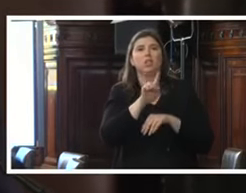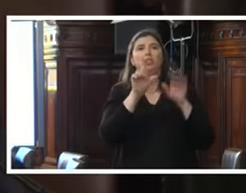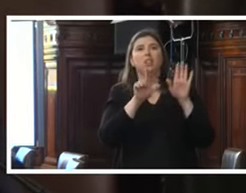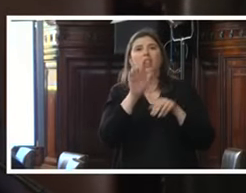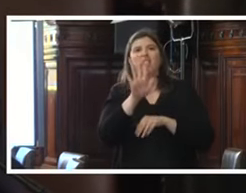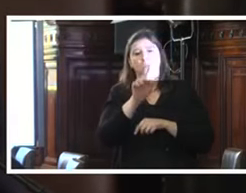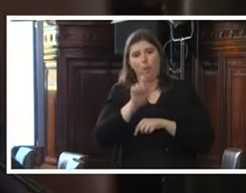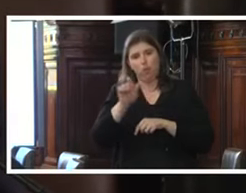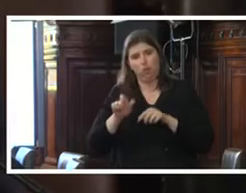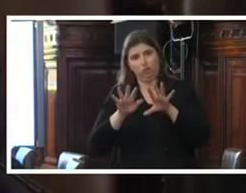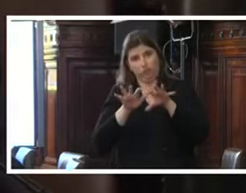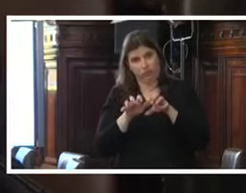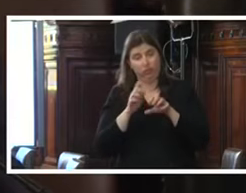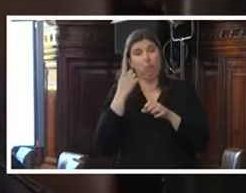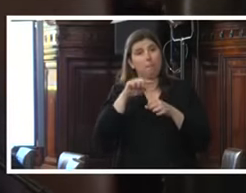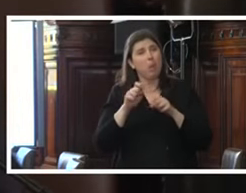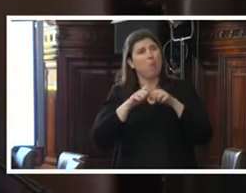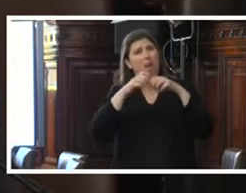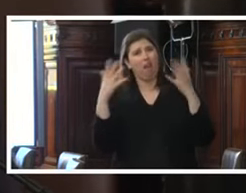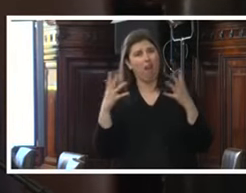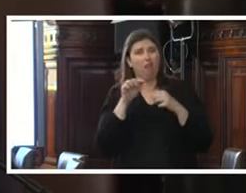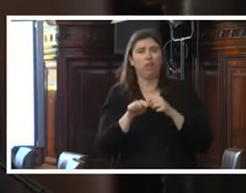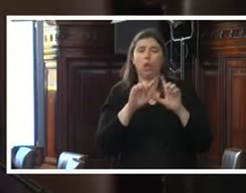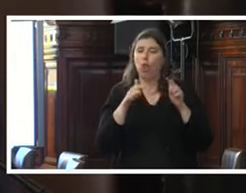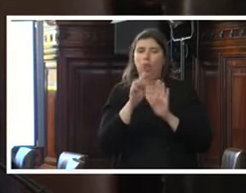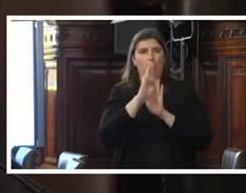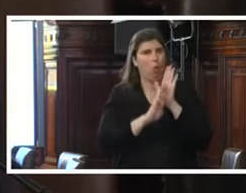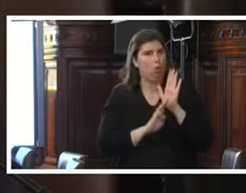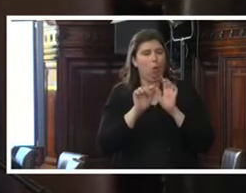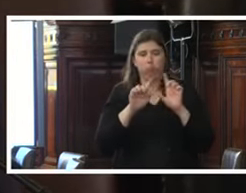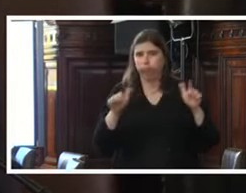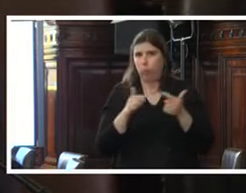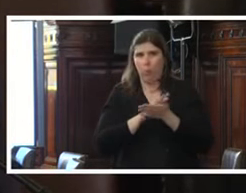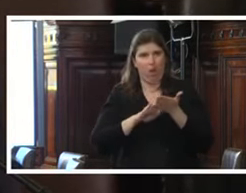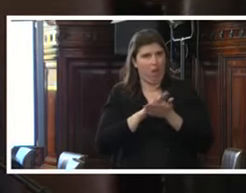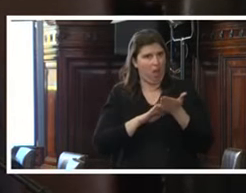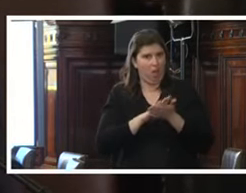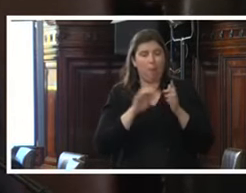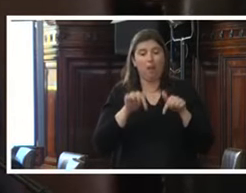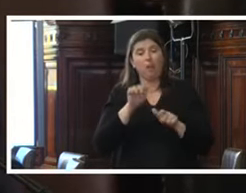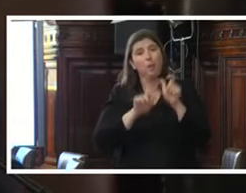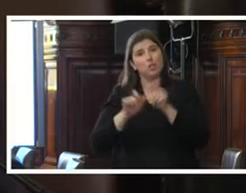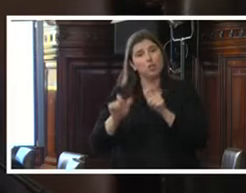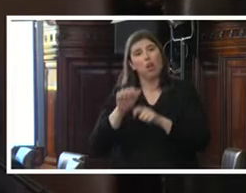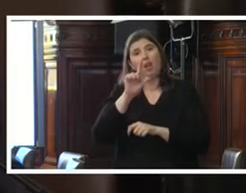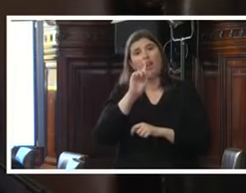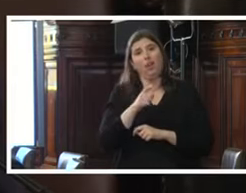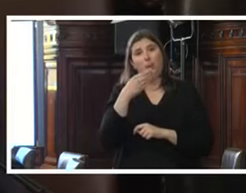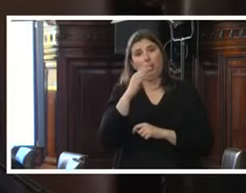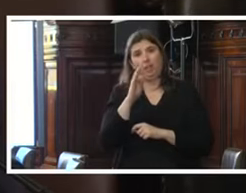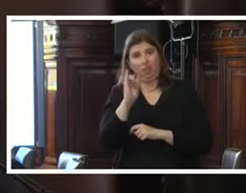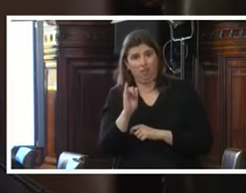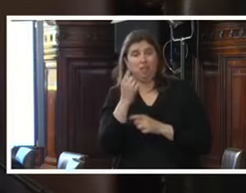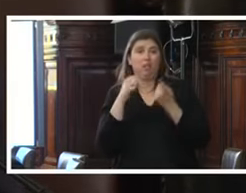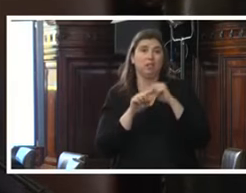residentes más grave aún es que éste no cuenta con un protocolo de abordaje diferenciado para el la para el fbi además de la falta de financiamiento